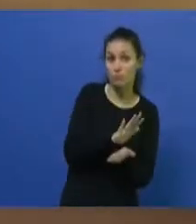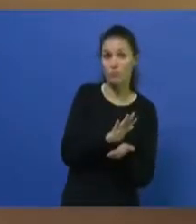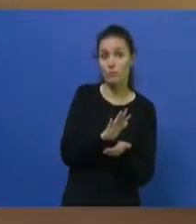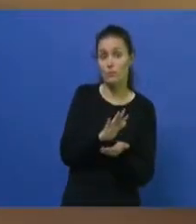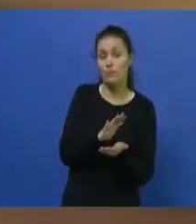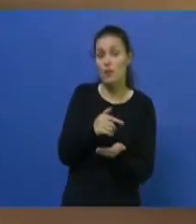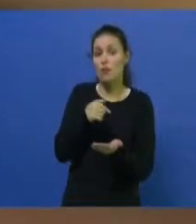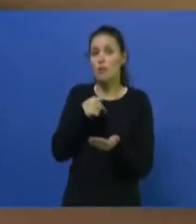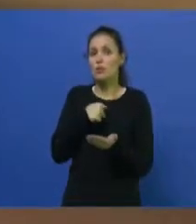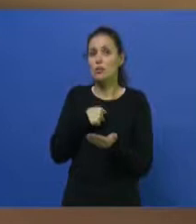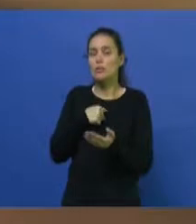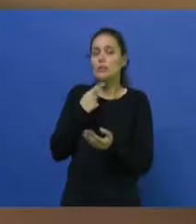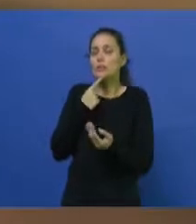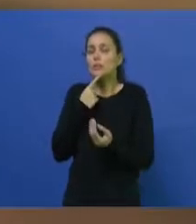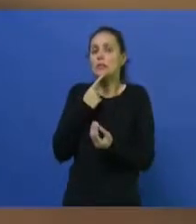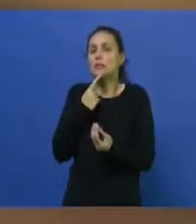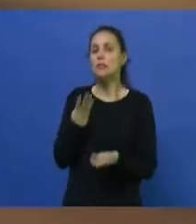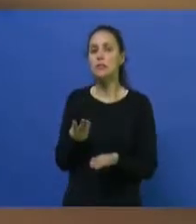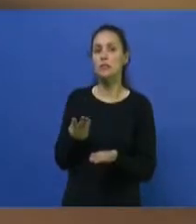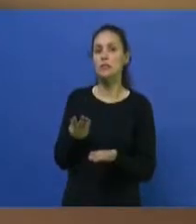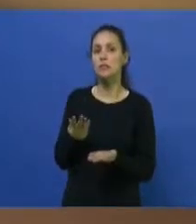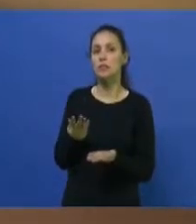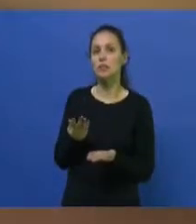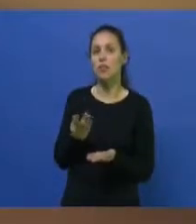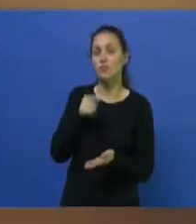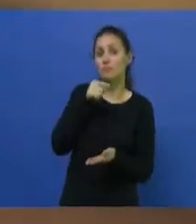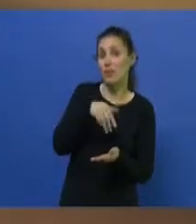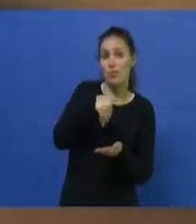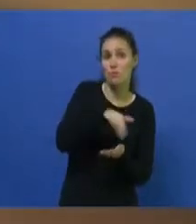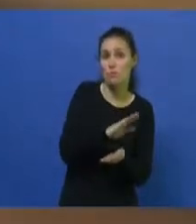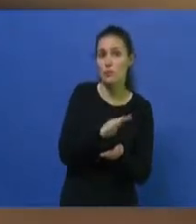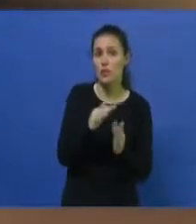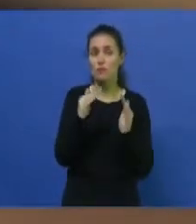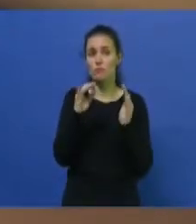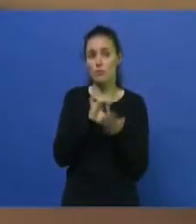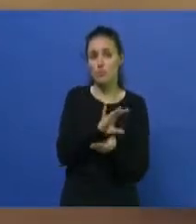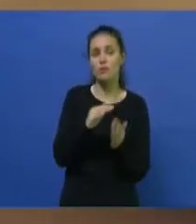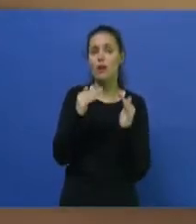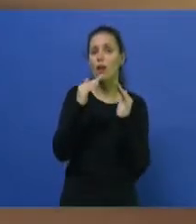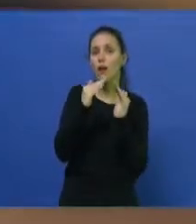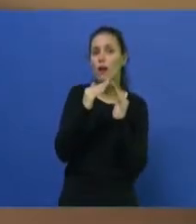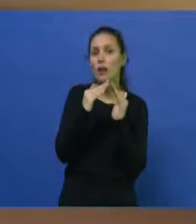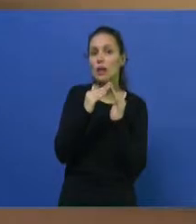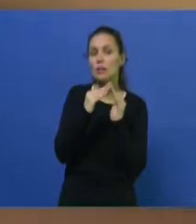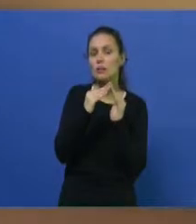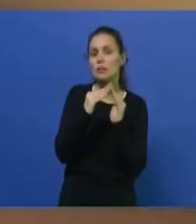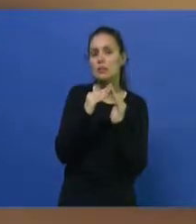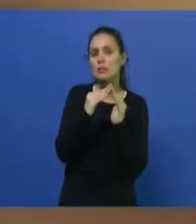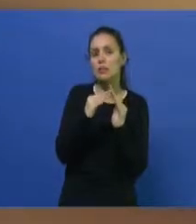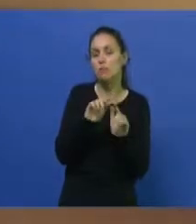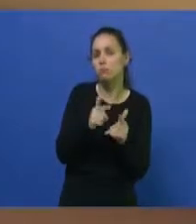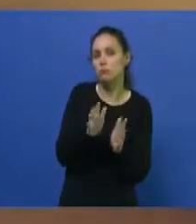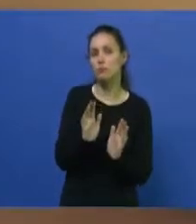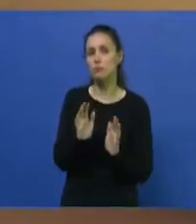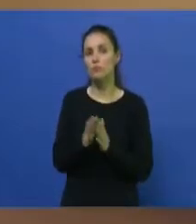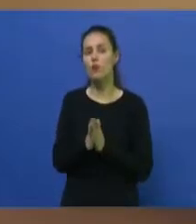estoy viviendo la incertidumbre esa. Cuando mi viejo lo despidieron, nosotros perdimos la casa, perdimos todo. Entonces no quisiera vivir de nuevo eso. Por eso les